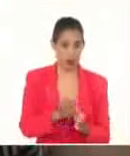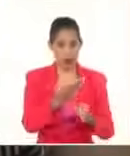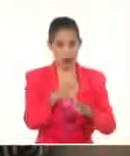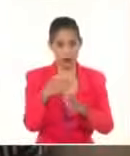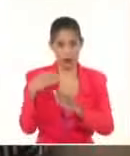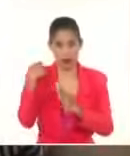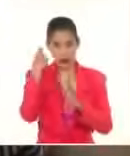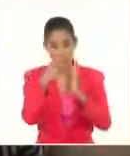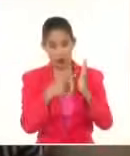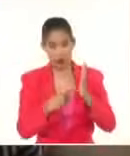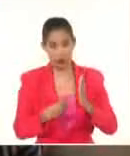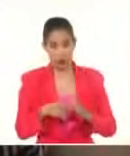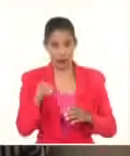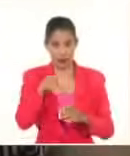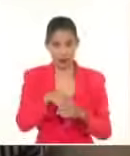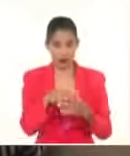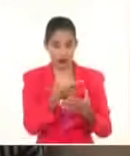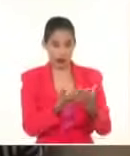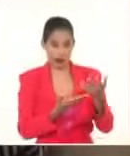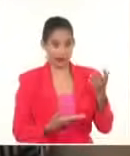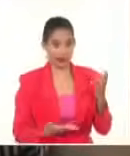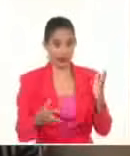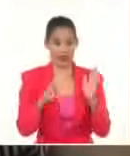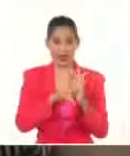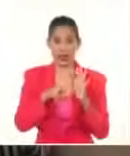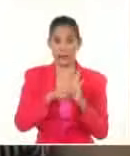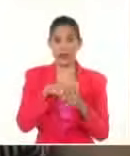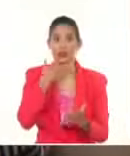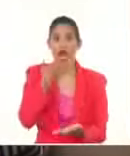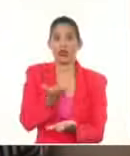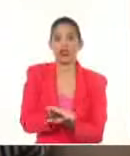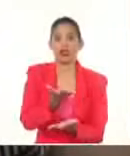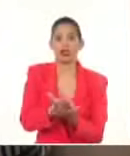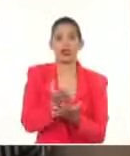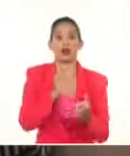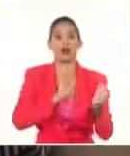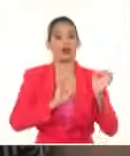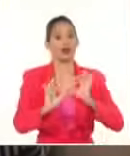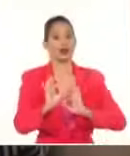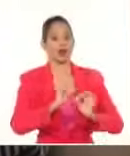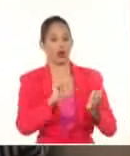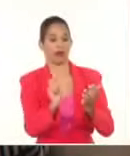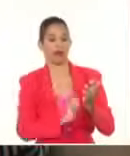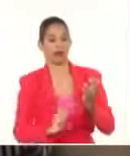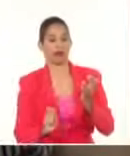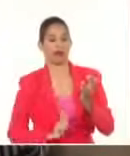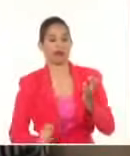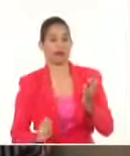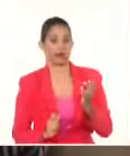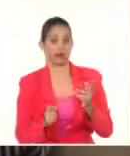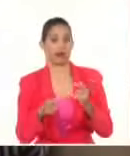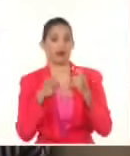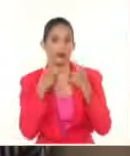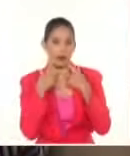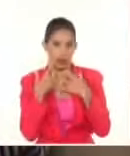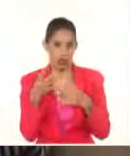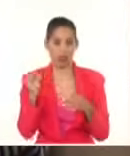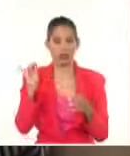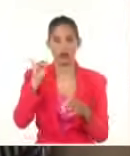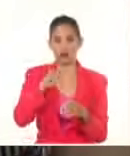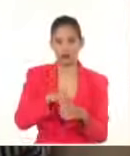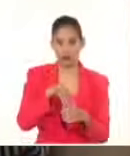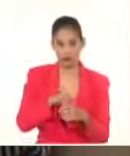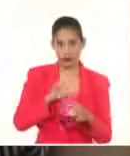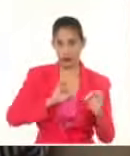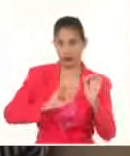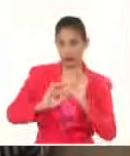a un reglamento exige de un gran cuidado en la redacción de su contenido para brindar la seguridad jurídica y